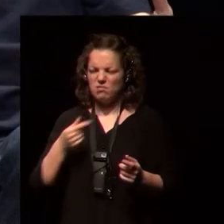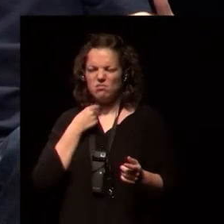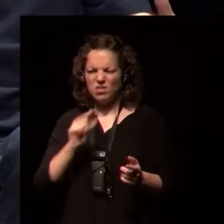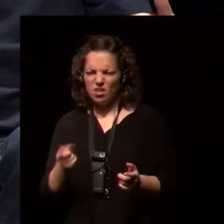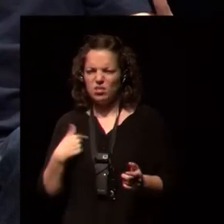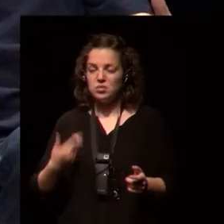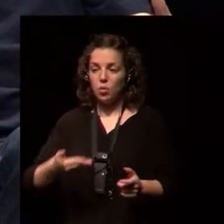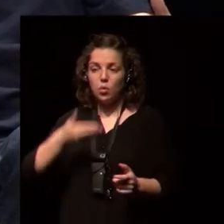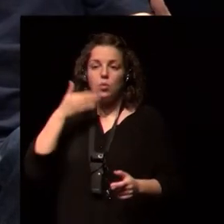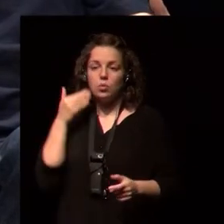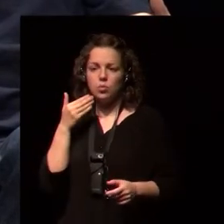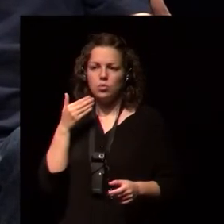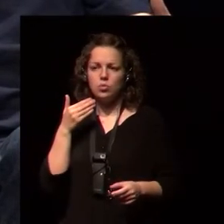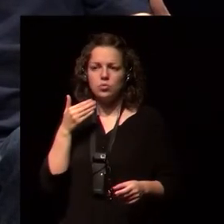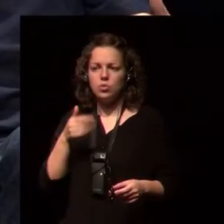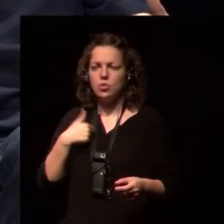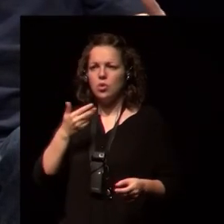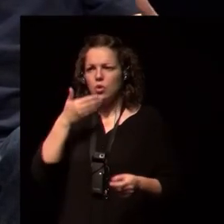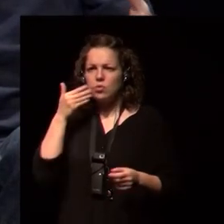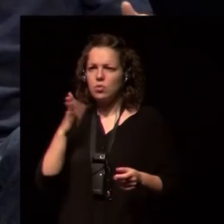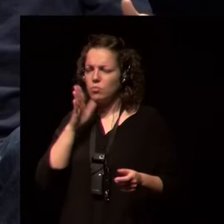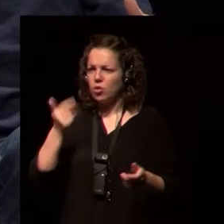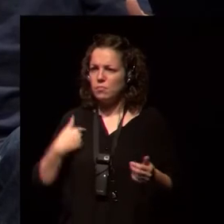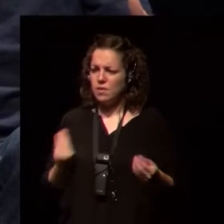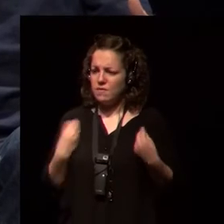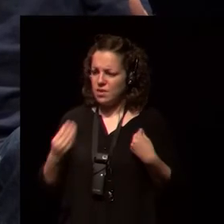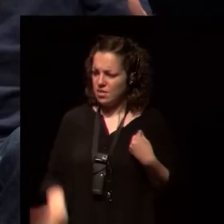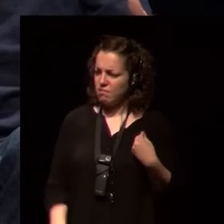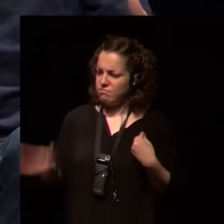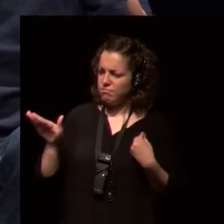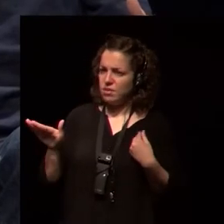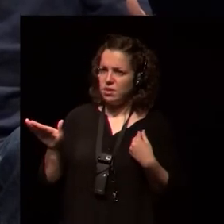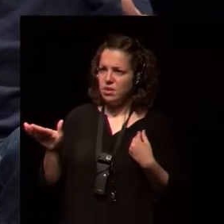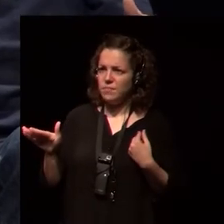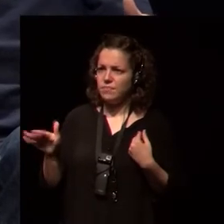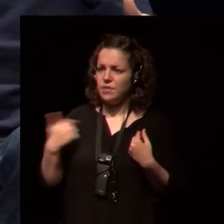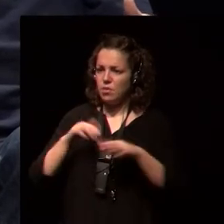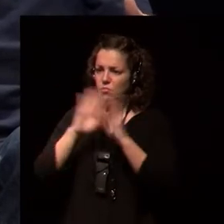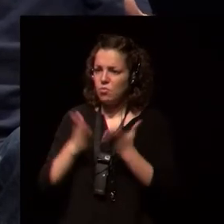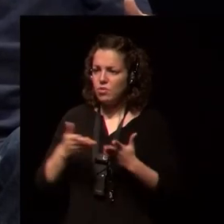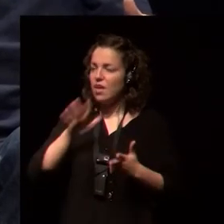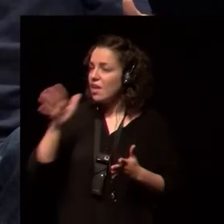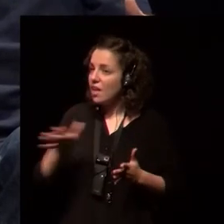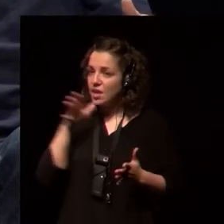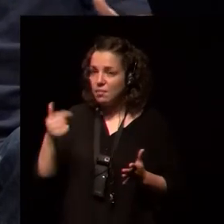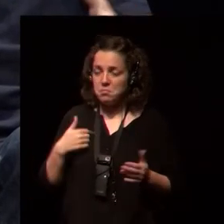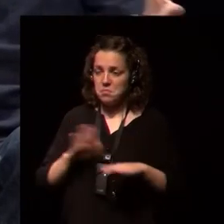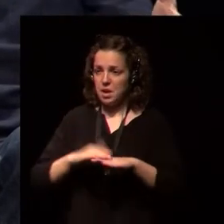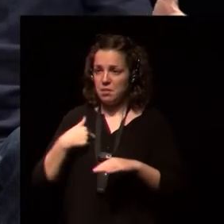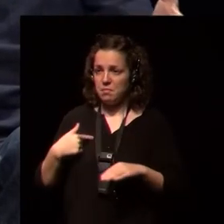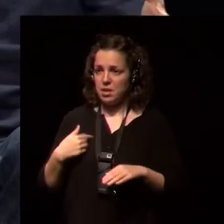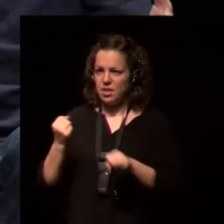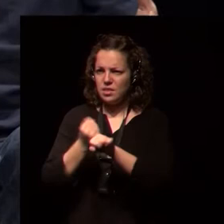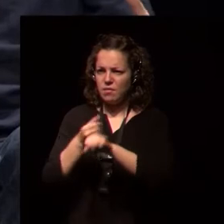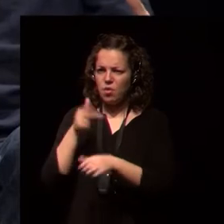enormemente privilegiado de haber pasado mi vida en este mundo fascinante, que para mí no es trabajo duro. A menudo